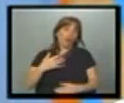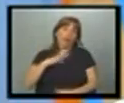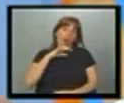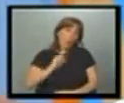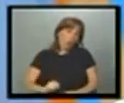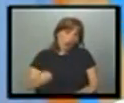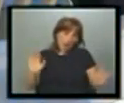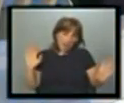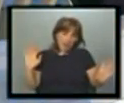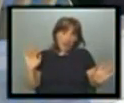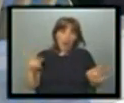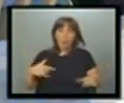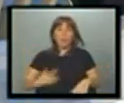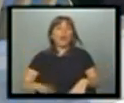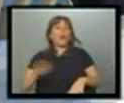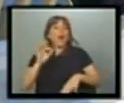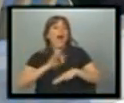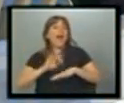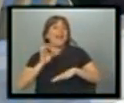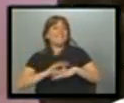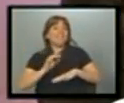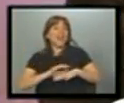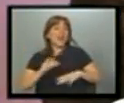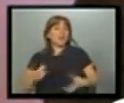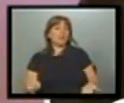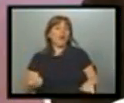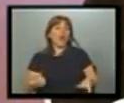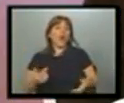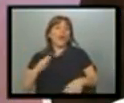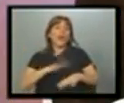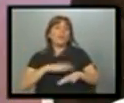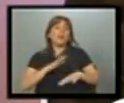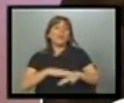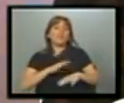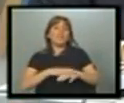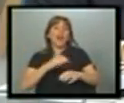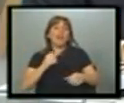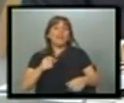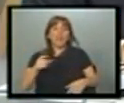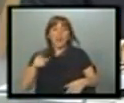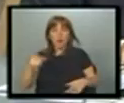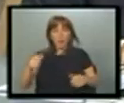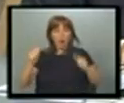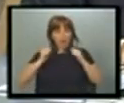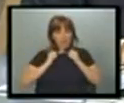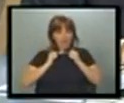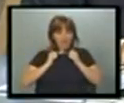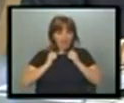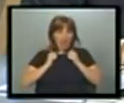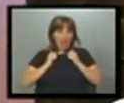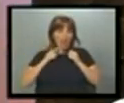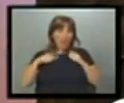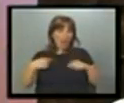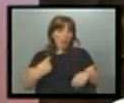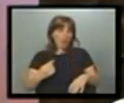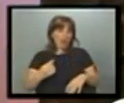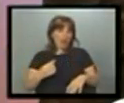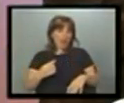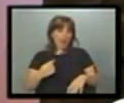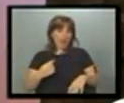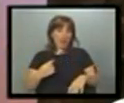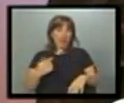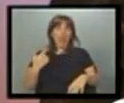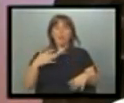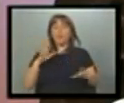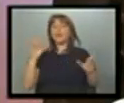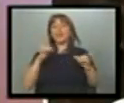Pero si te enfermó ese trabajo... Pero a ver... Si el día de mañana vos tenés un problema por estar sentado acá al lado mío, Pero hay que ver si yo el problema no lo tenía